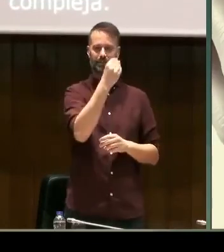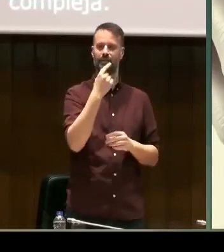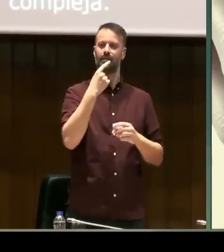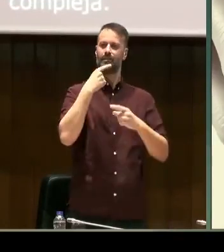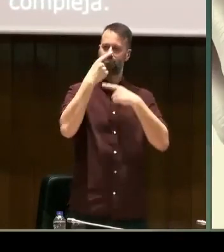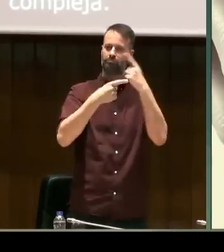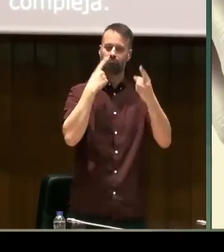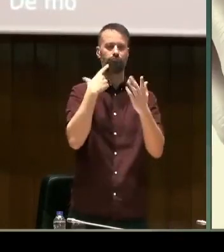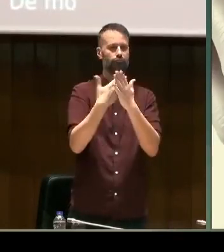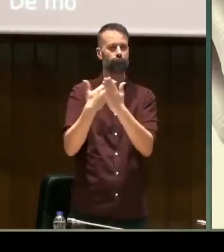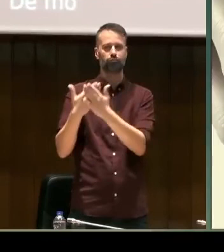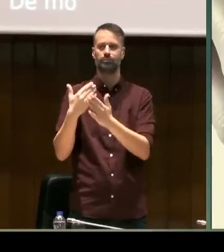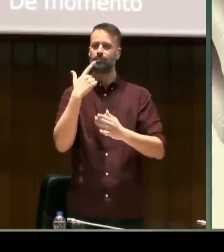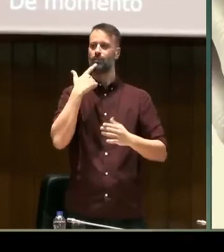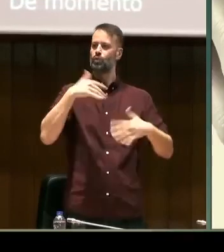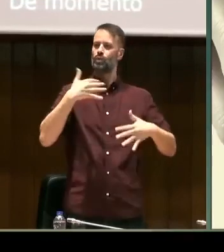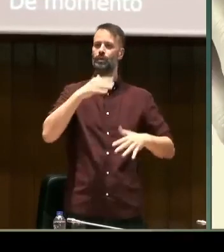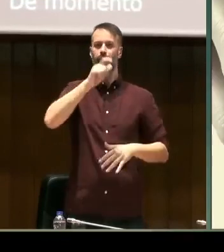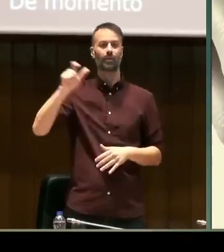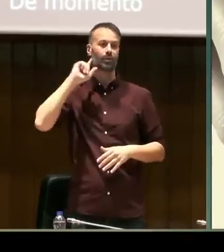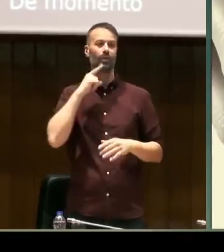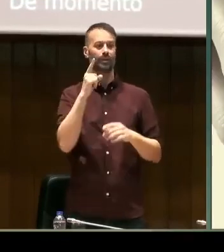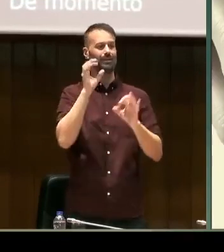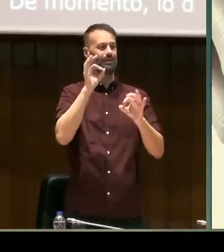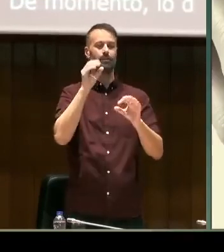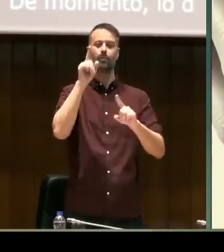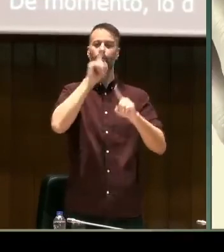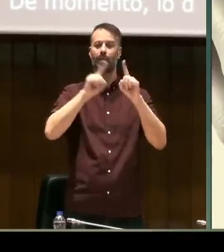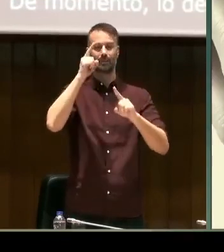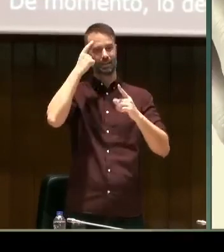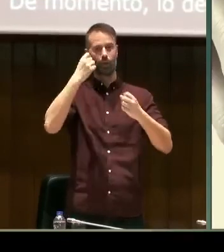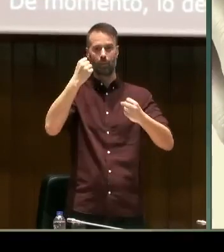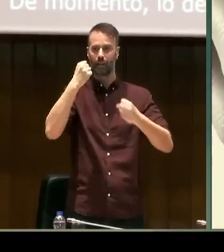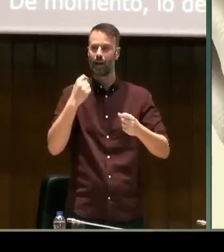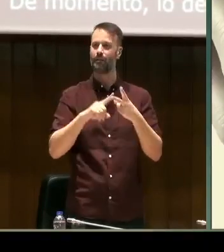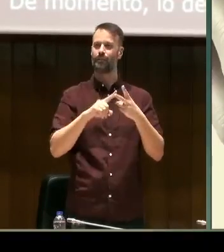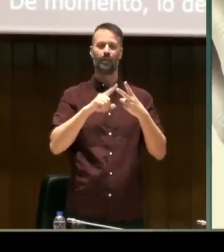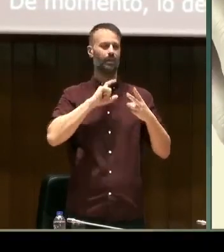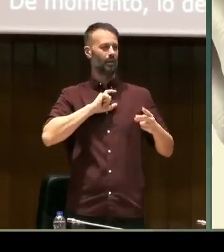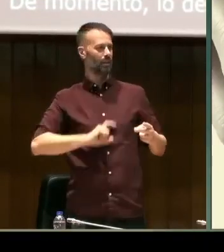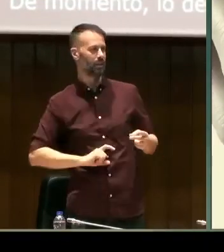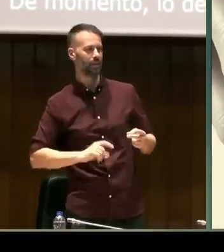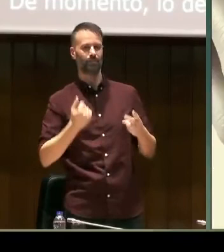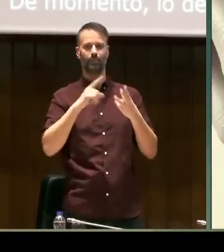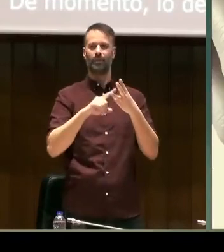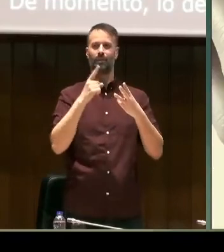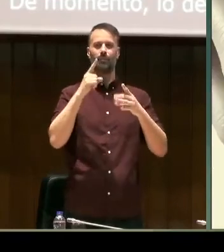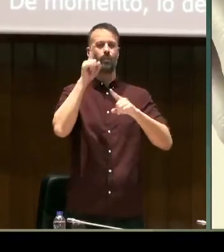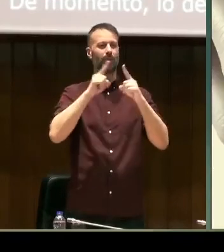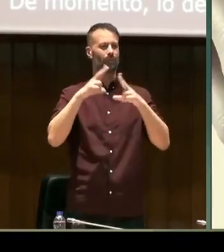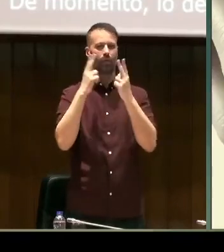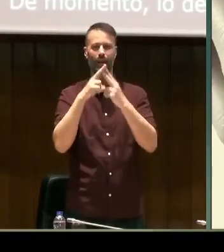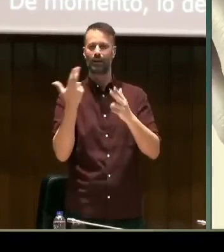Hay muchos estudios e investigaciones que constatan que entre la población sorda